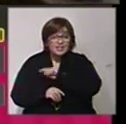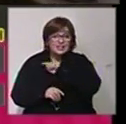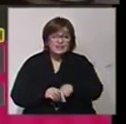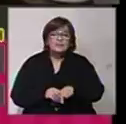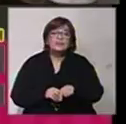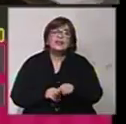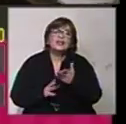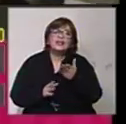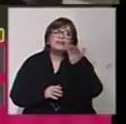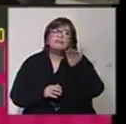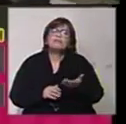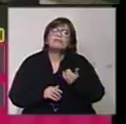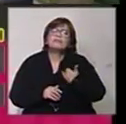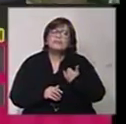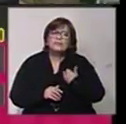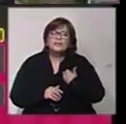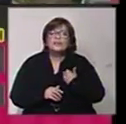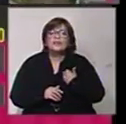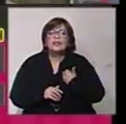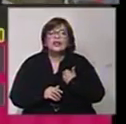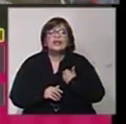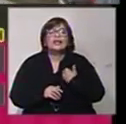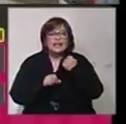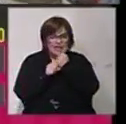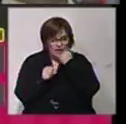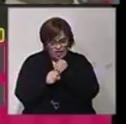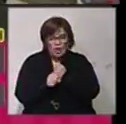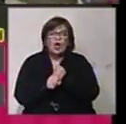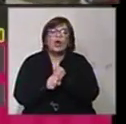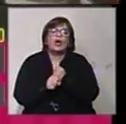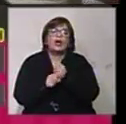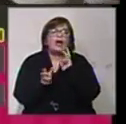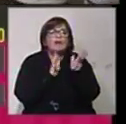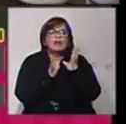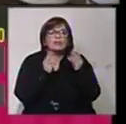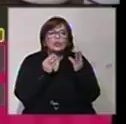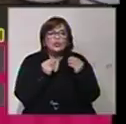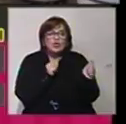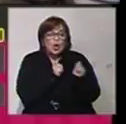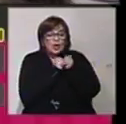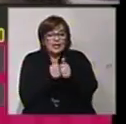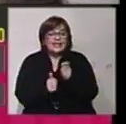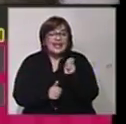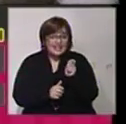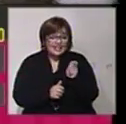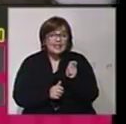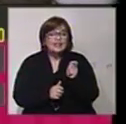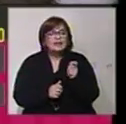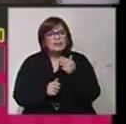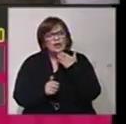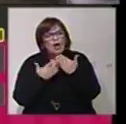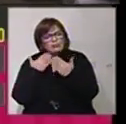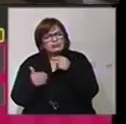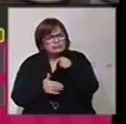onda el personaje? Estuvo trabajando, estaba en el programa, entonces hablaría mucho con quién era su acompañante en ese momento. Pero ¿qué cosas te comentó a